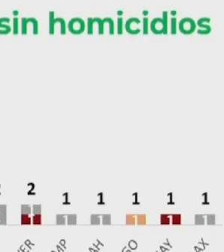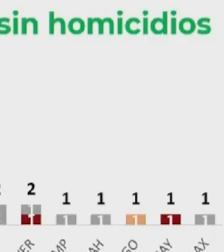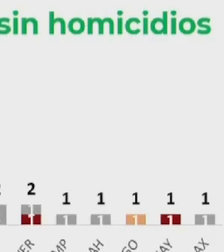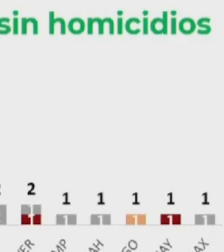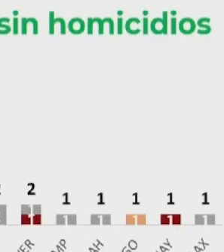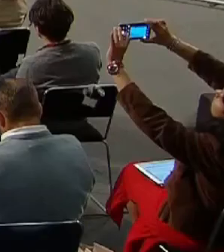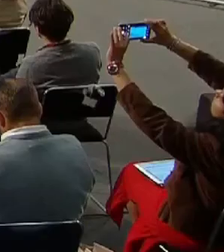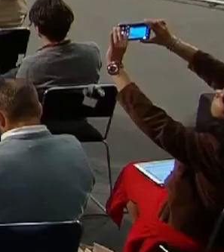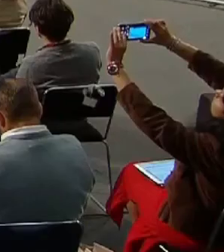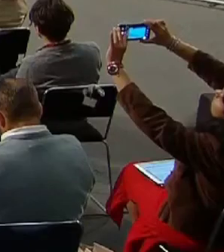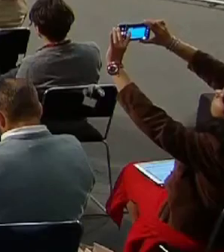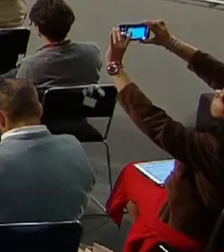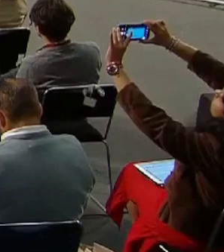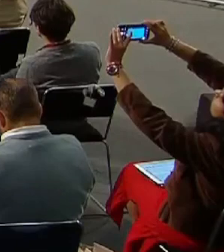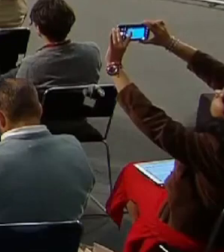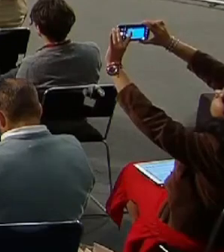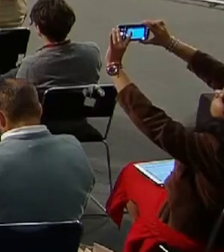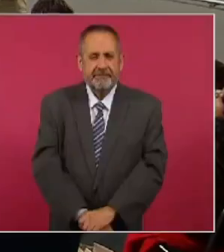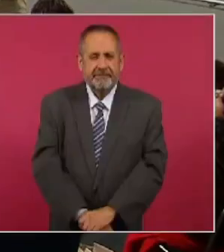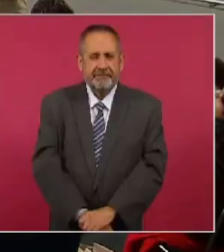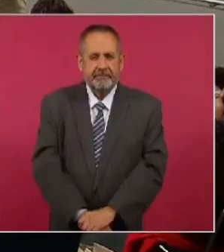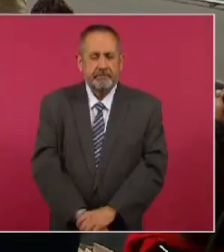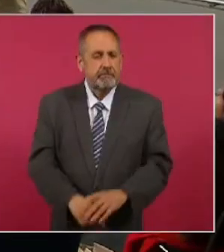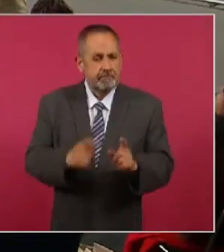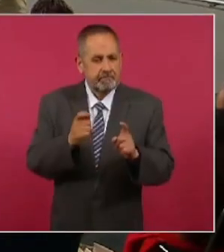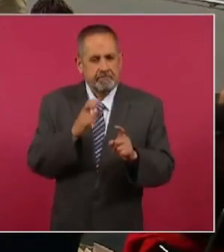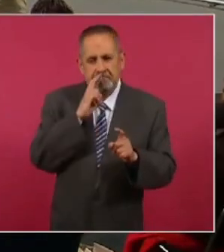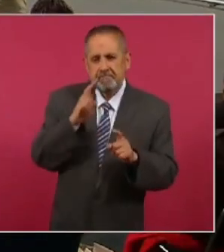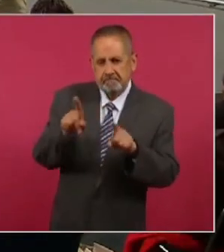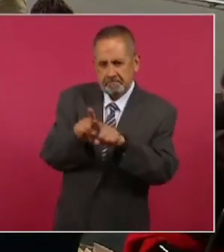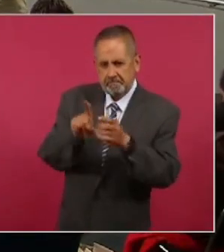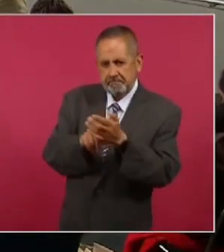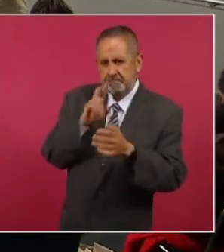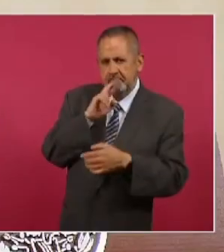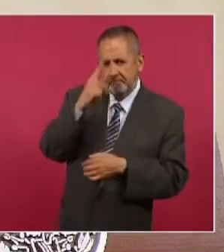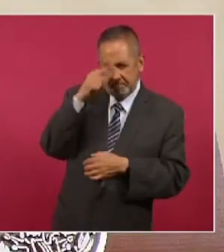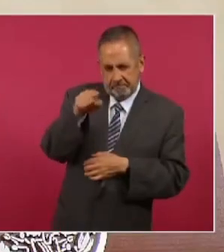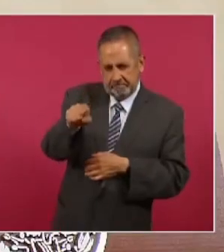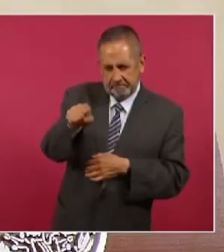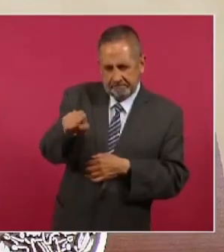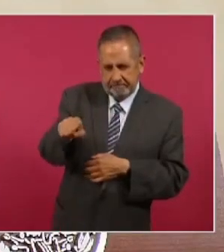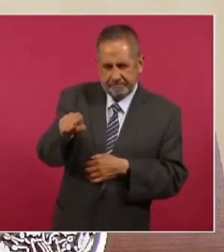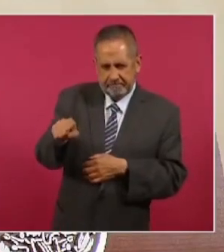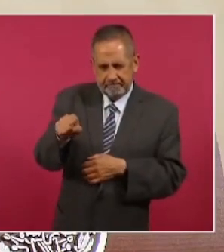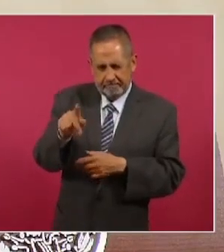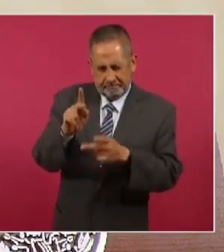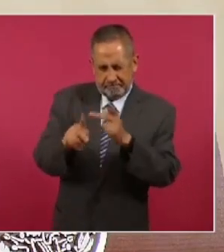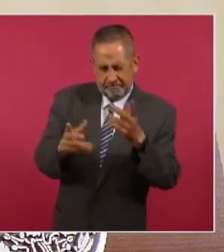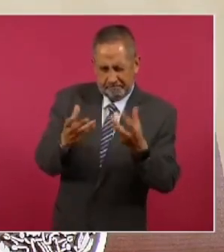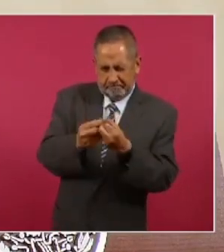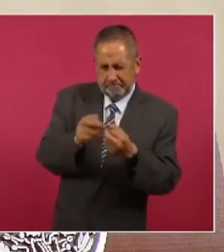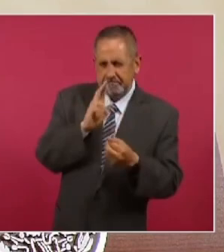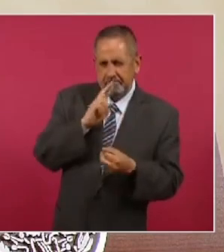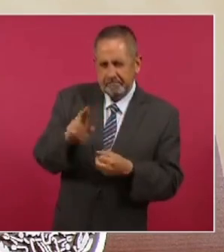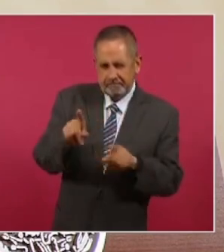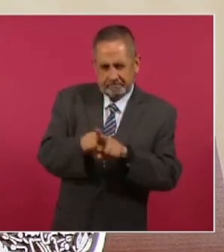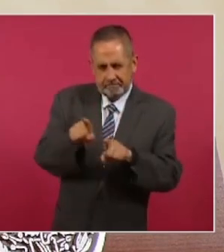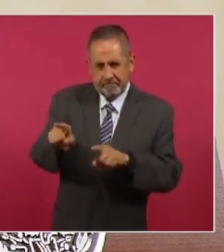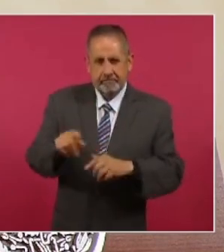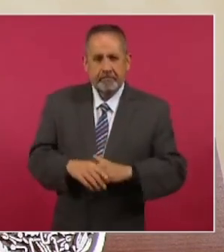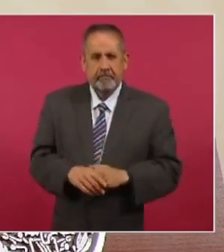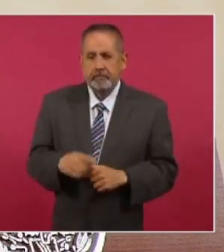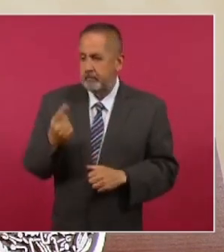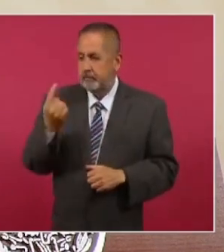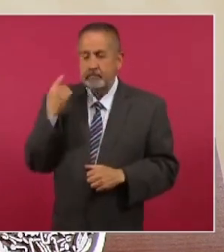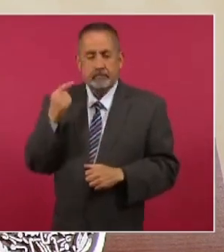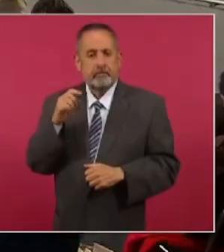esto también responde tu pregunta en parte esto